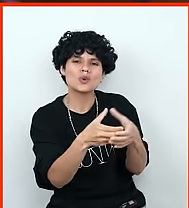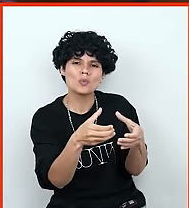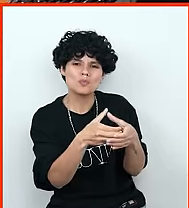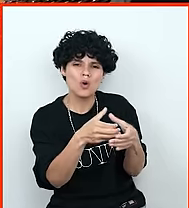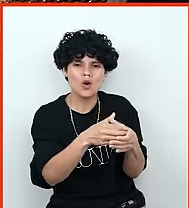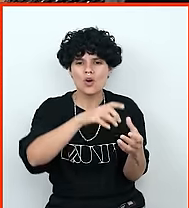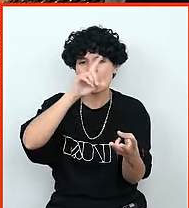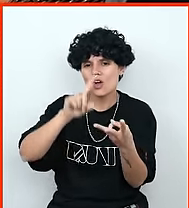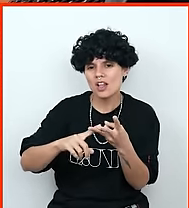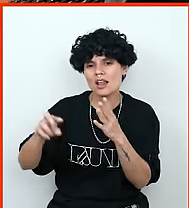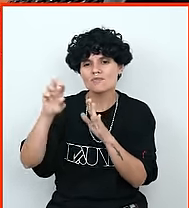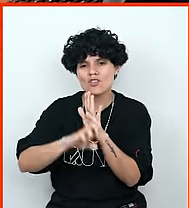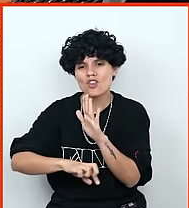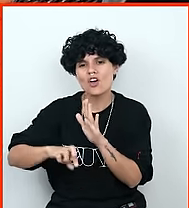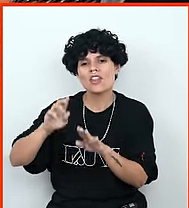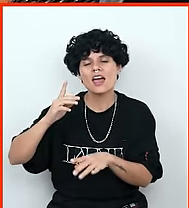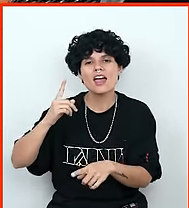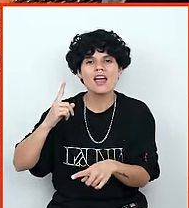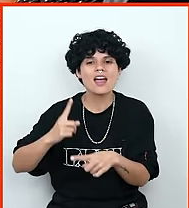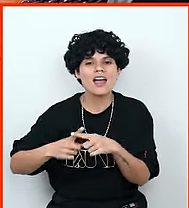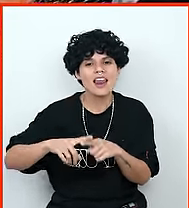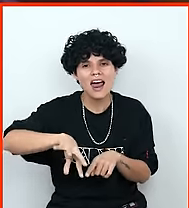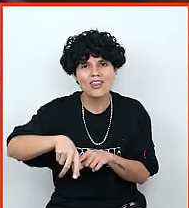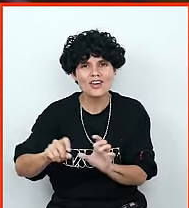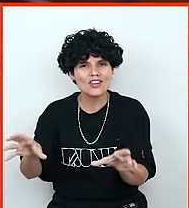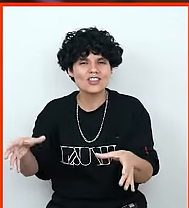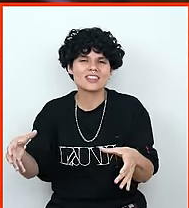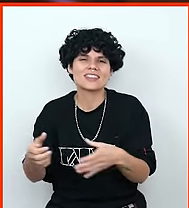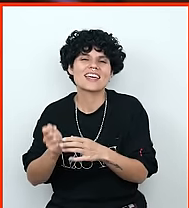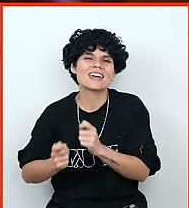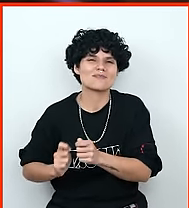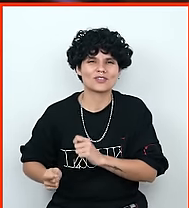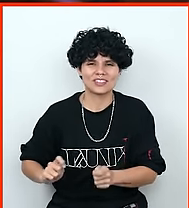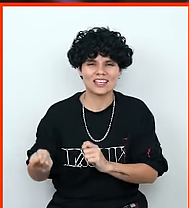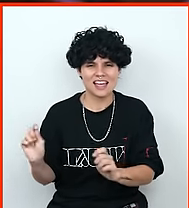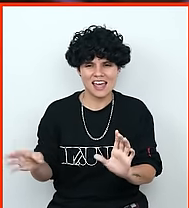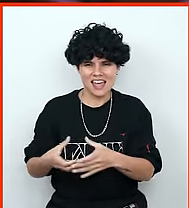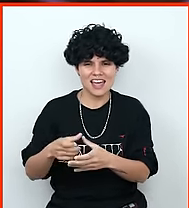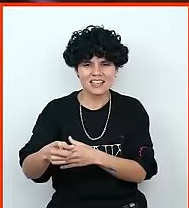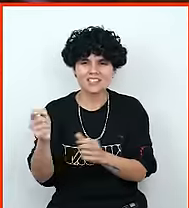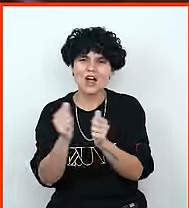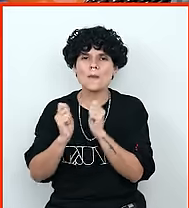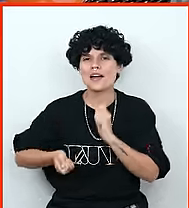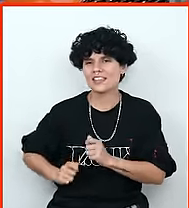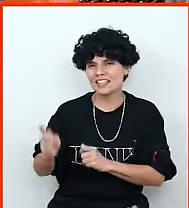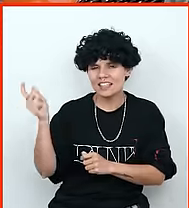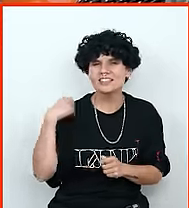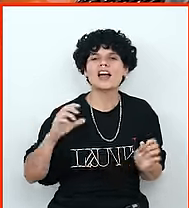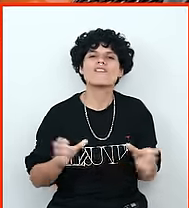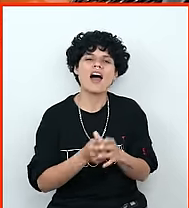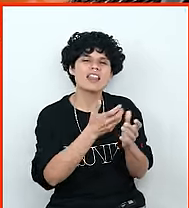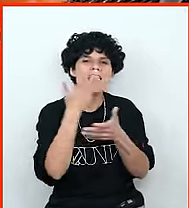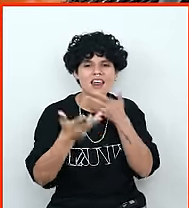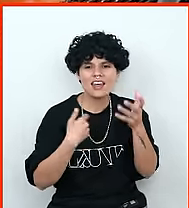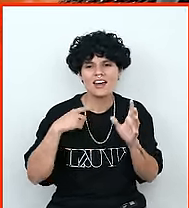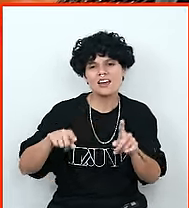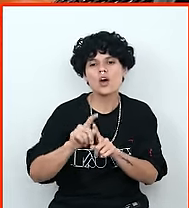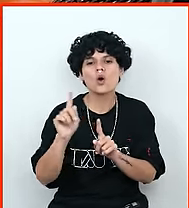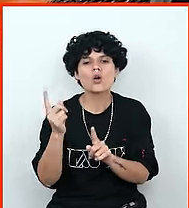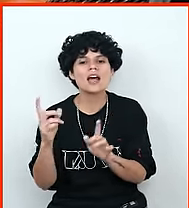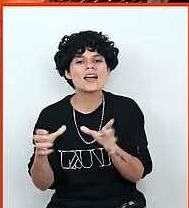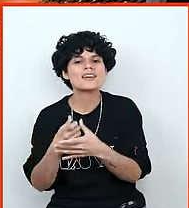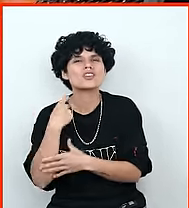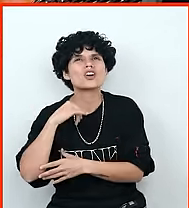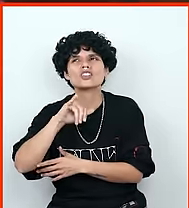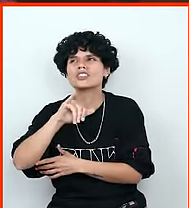Matías y todo. Tiene que salir mi proyecto de Ladrón de Samples, que es una banda que tenemos, donde está mi compadre Mauri, que es el baterista, y estaba uno de los